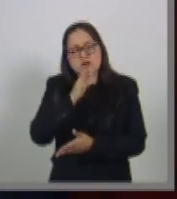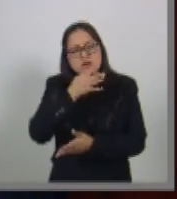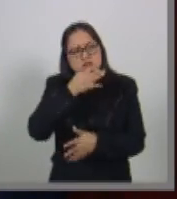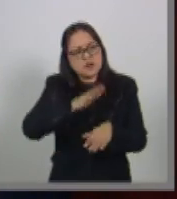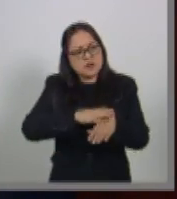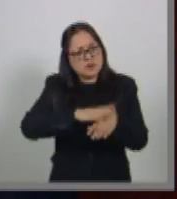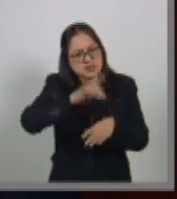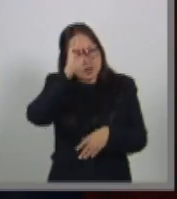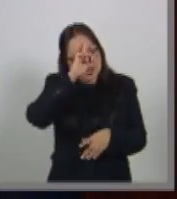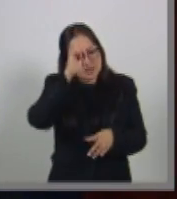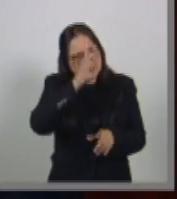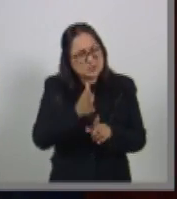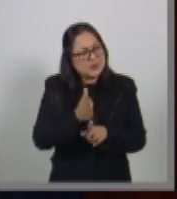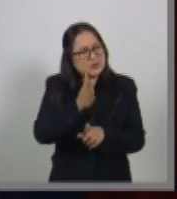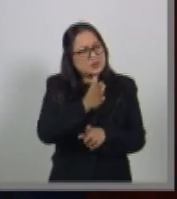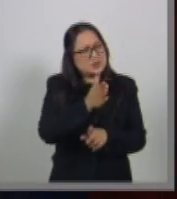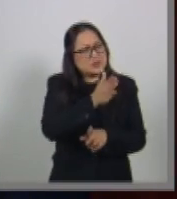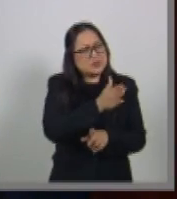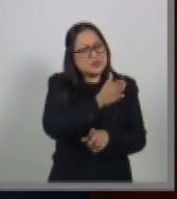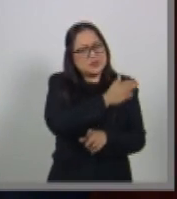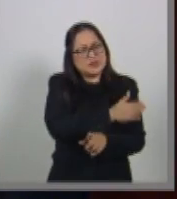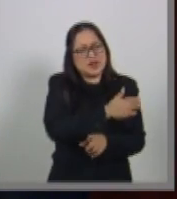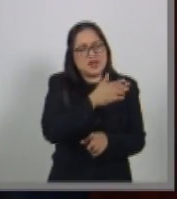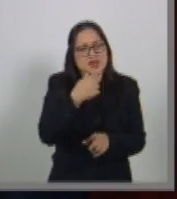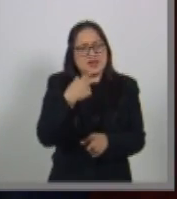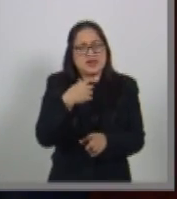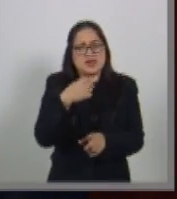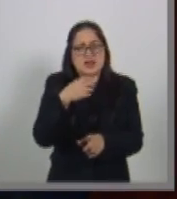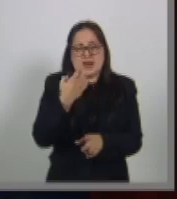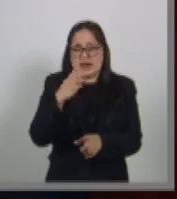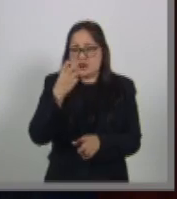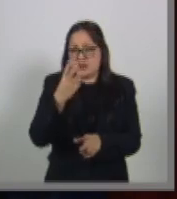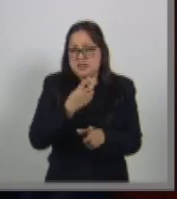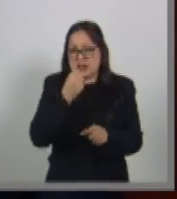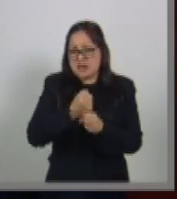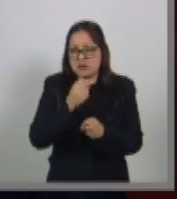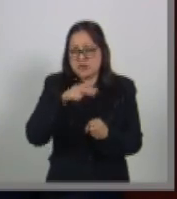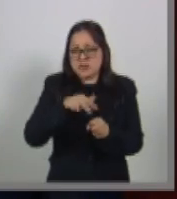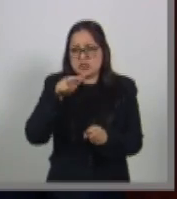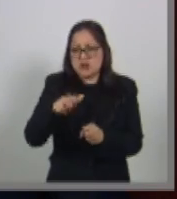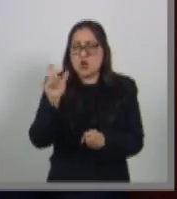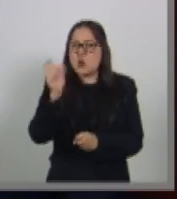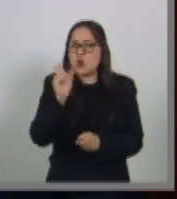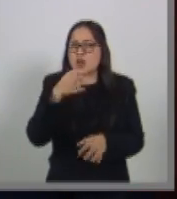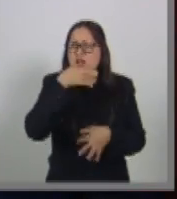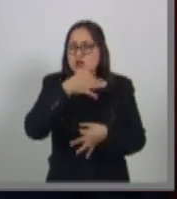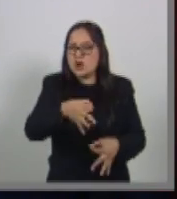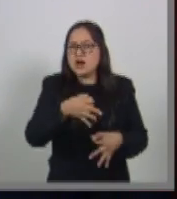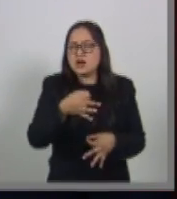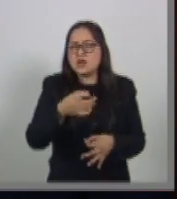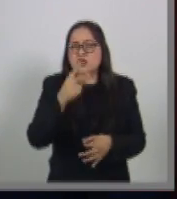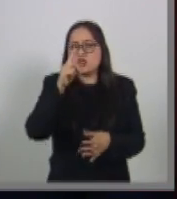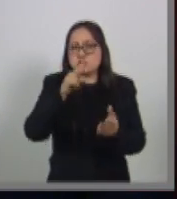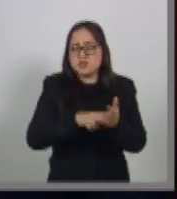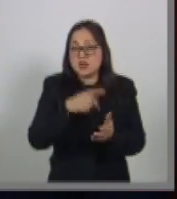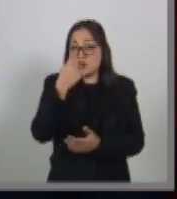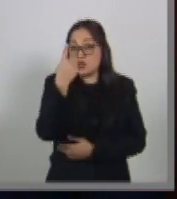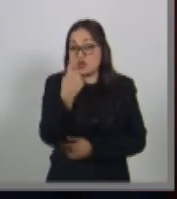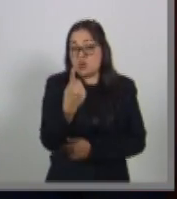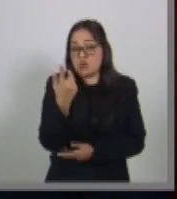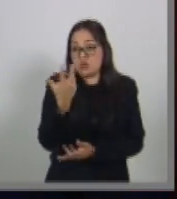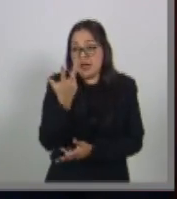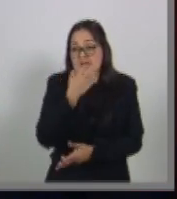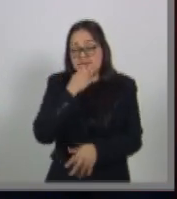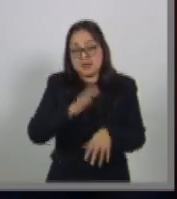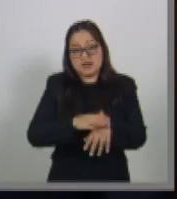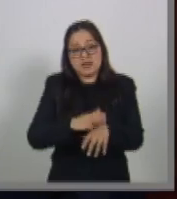que hacia al 3 de enero del 2018, es una que se emitió en el 2001,